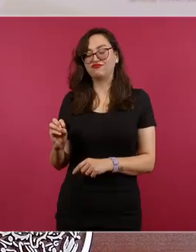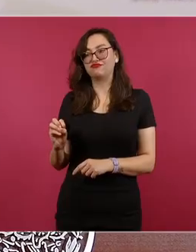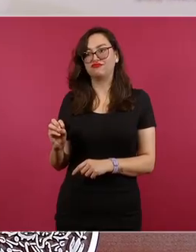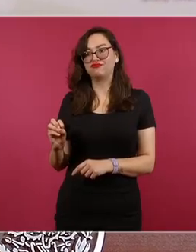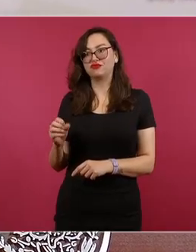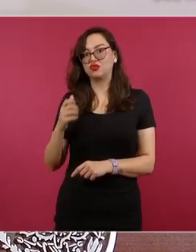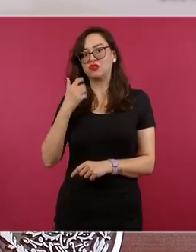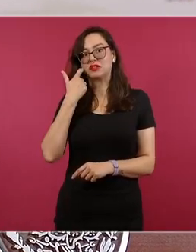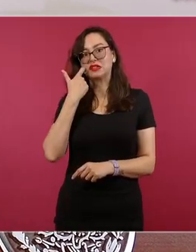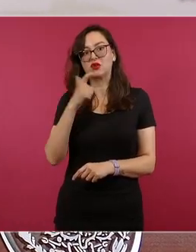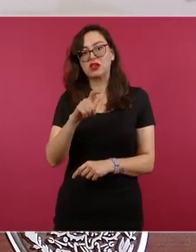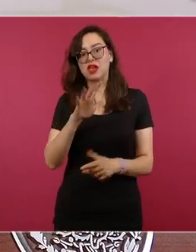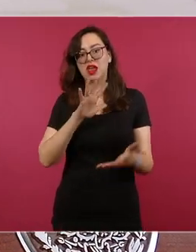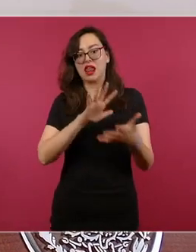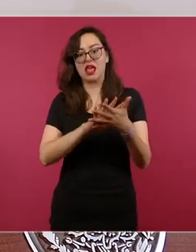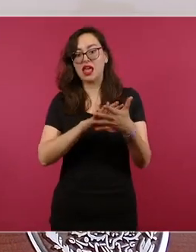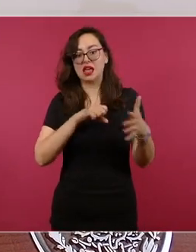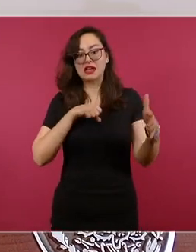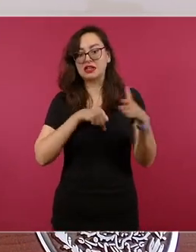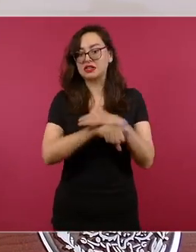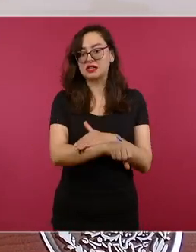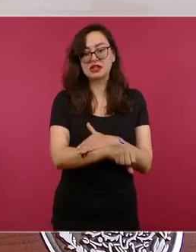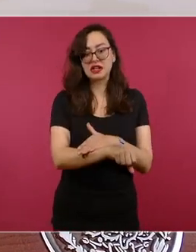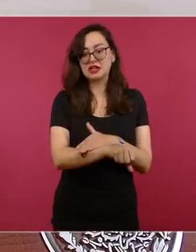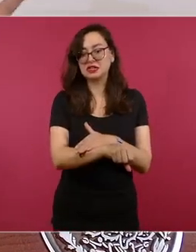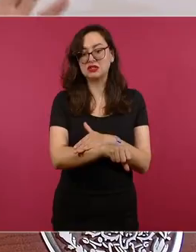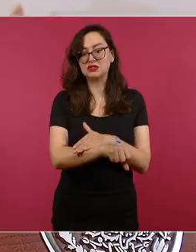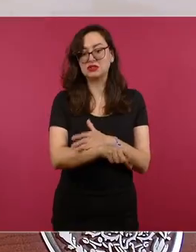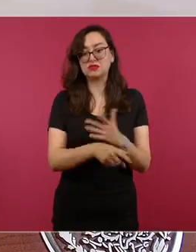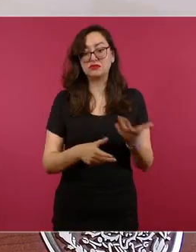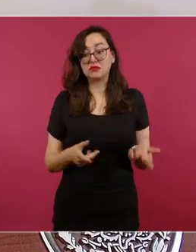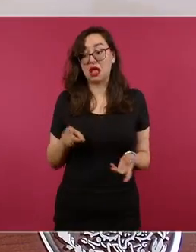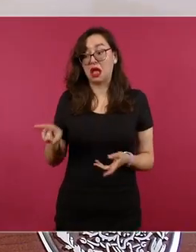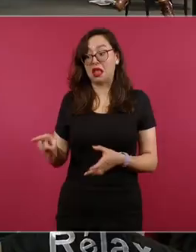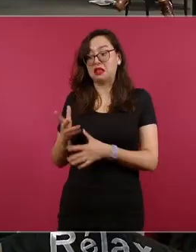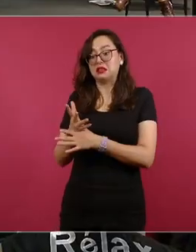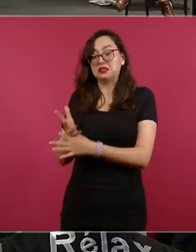no sé qué le pasó, no sé qué me pasó.